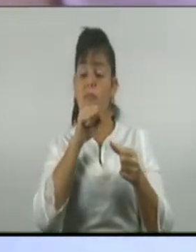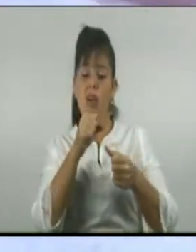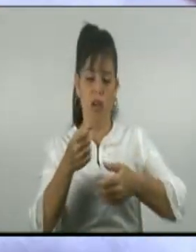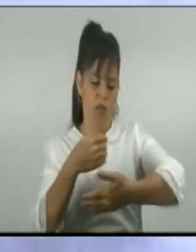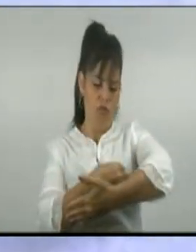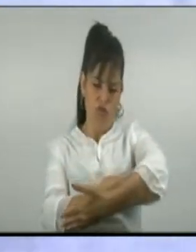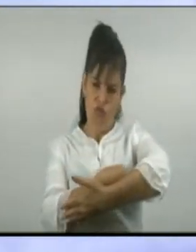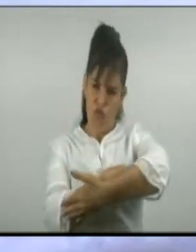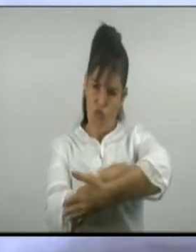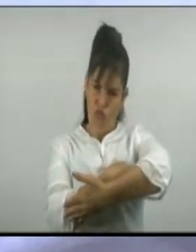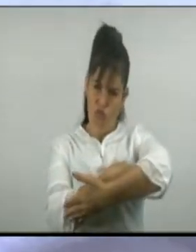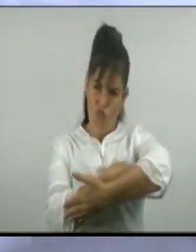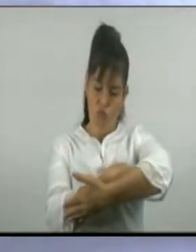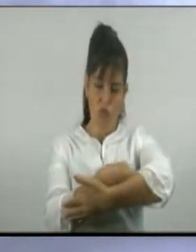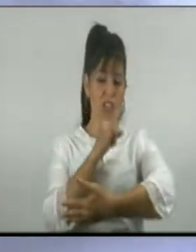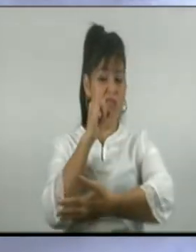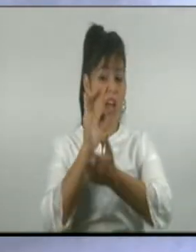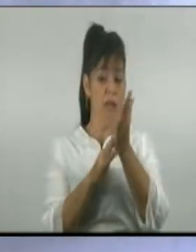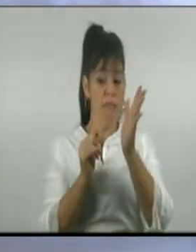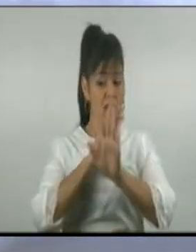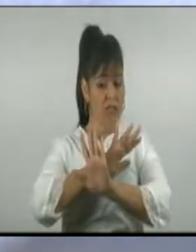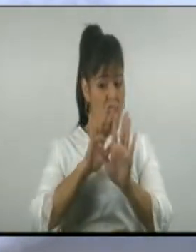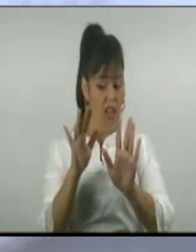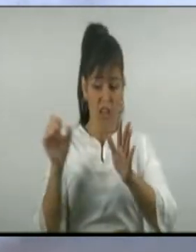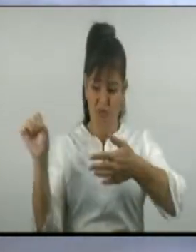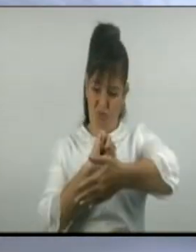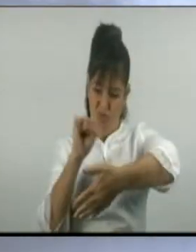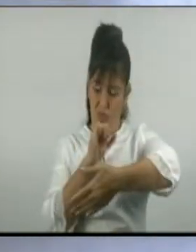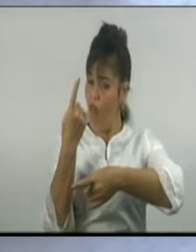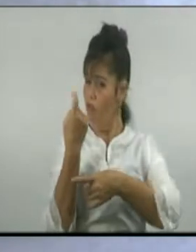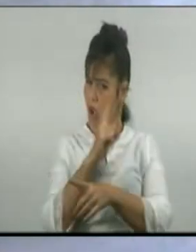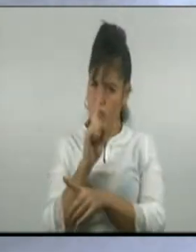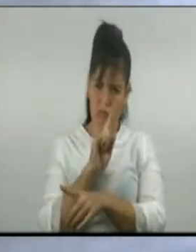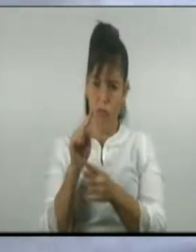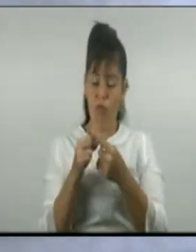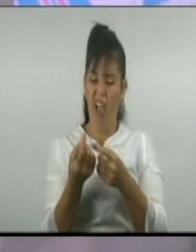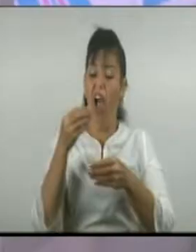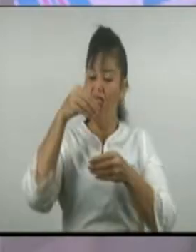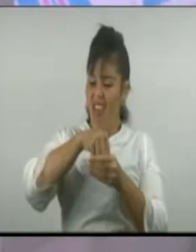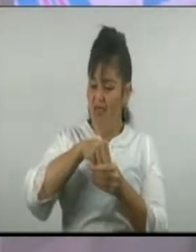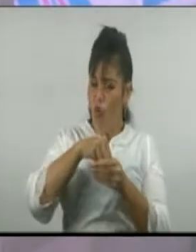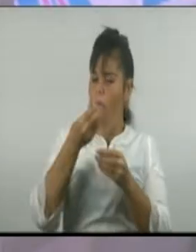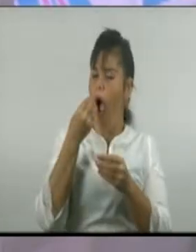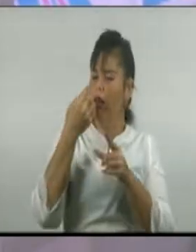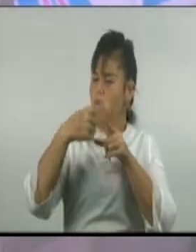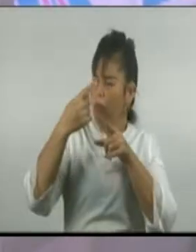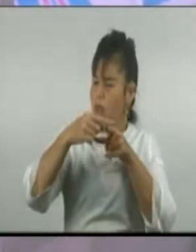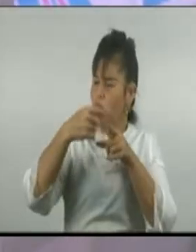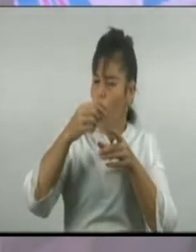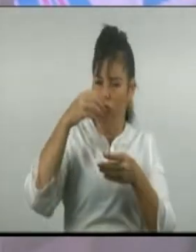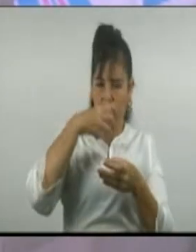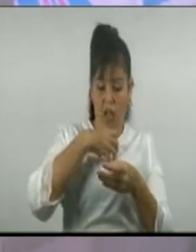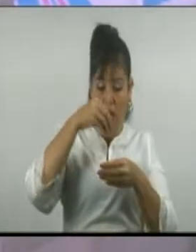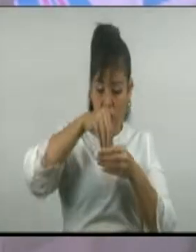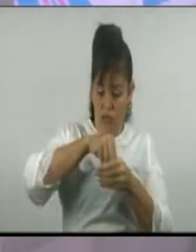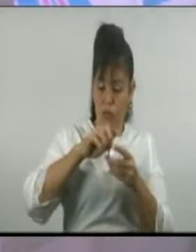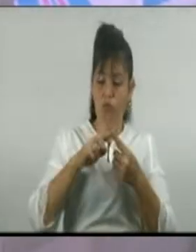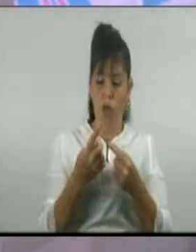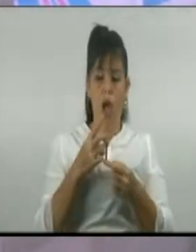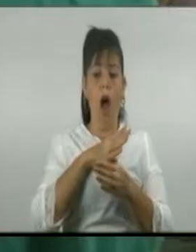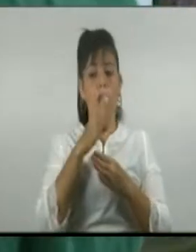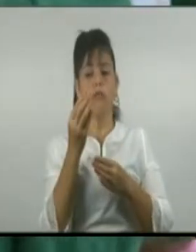no exclusiva con los oportunos complementos alimentarios hasta los dos años de edad o incluso más